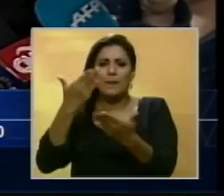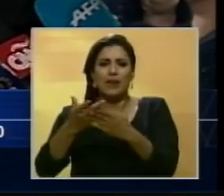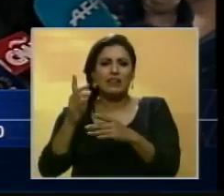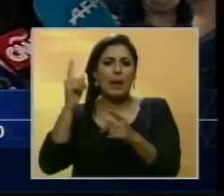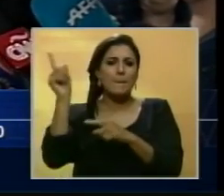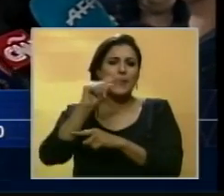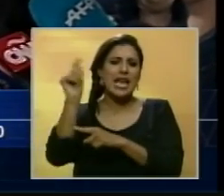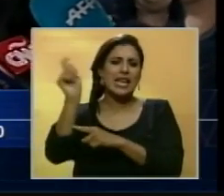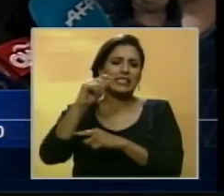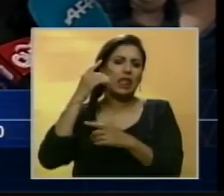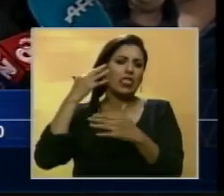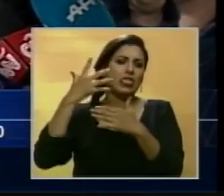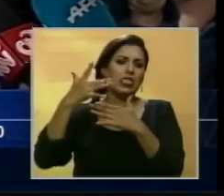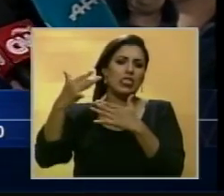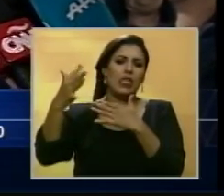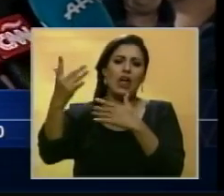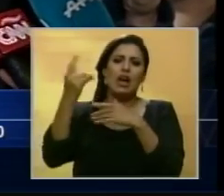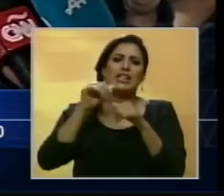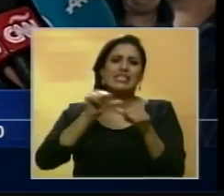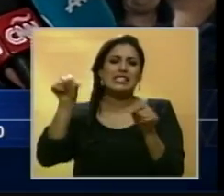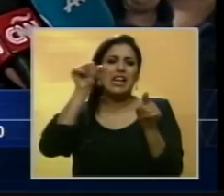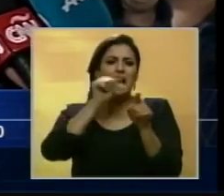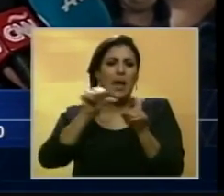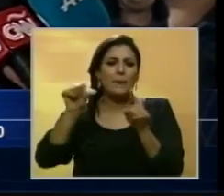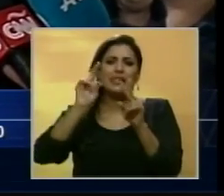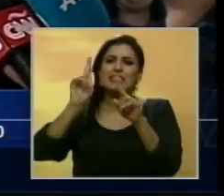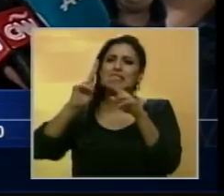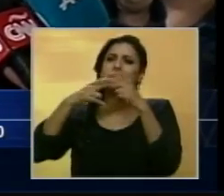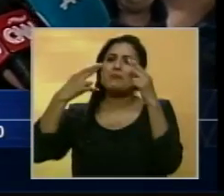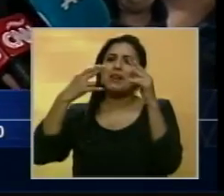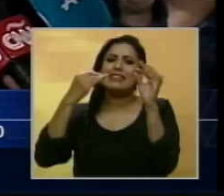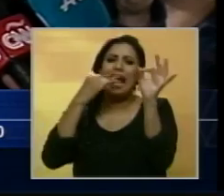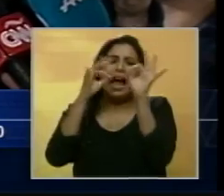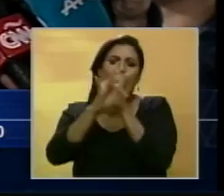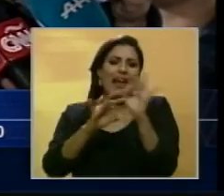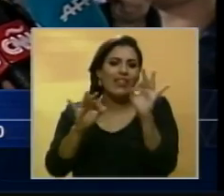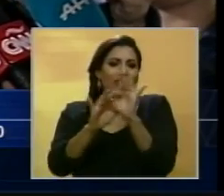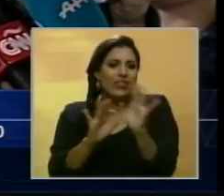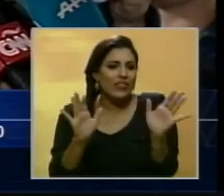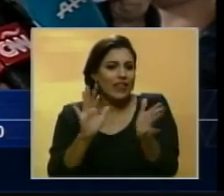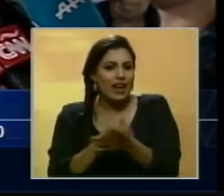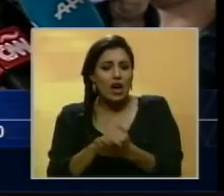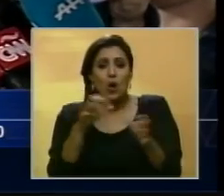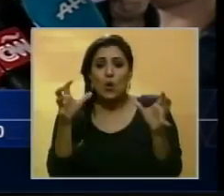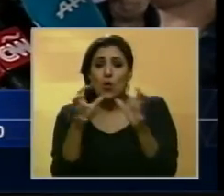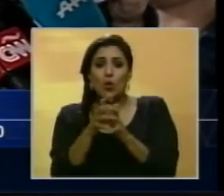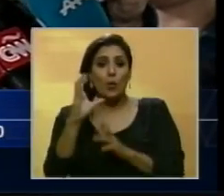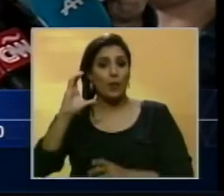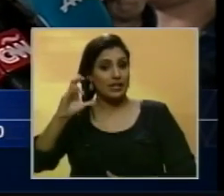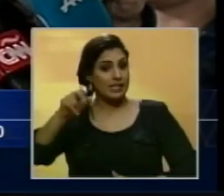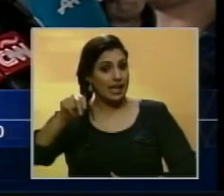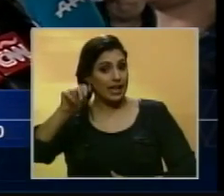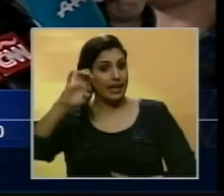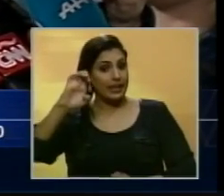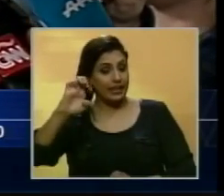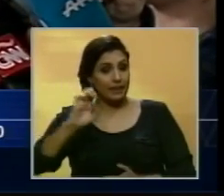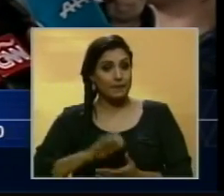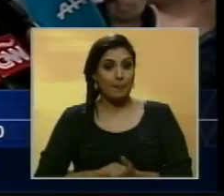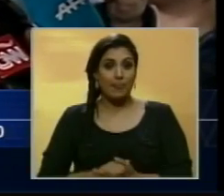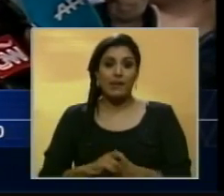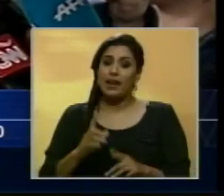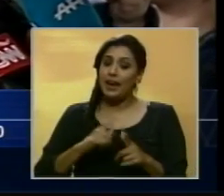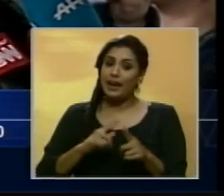pasado meses, largas semanas sin que haya habido ningún tipo de respuesta por parte del órgano